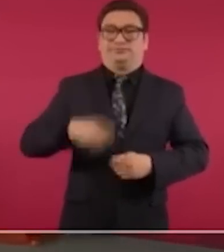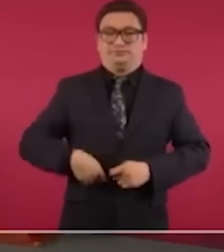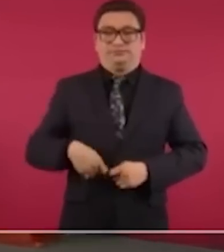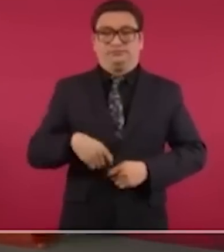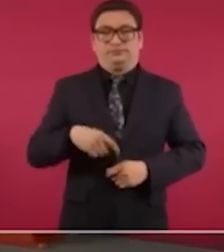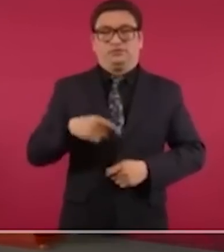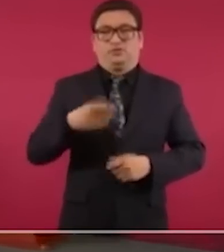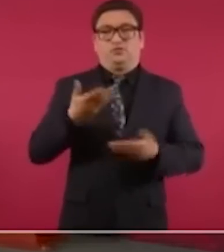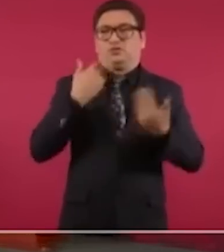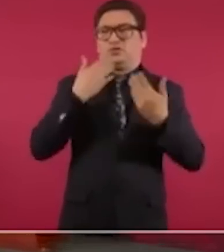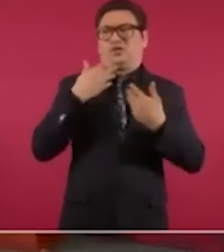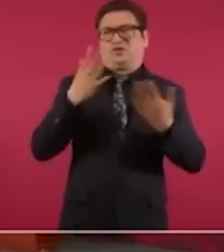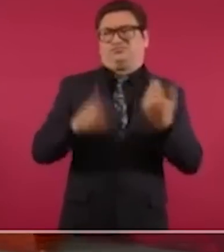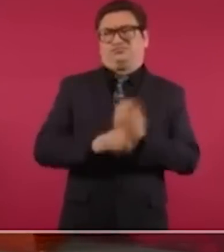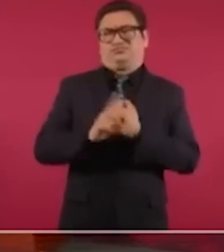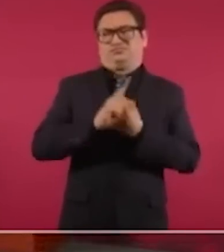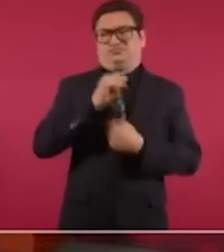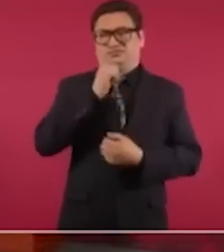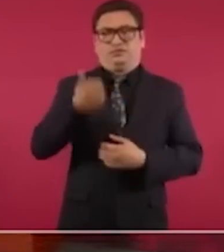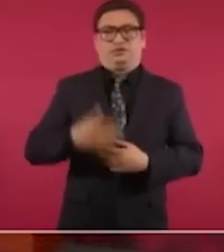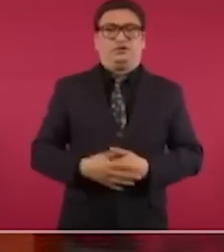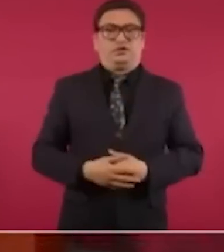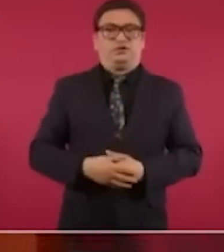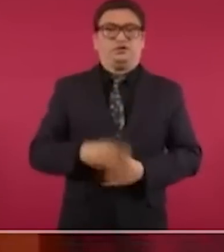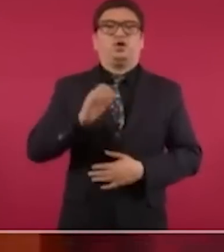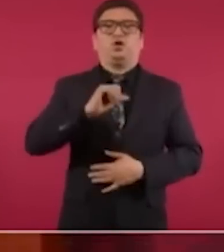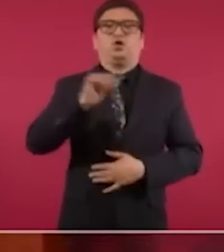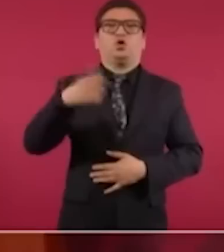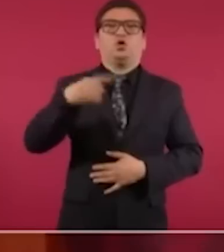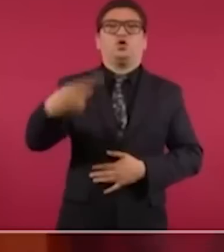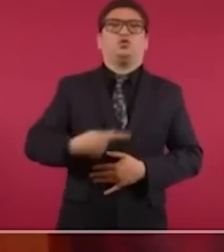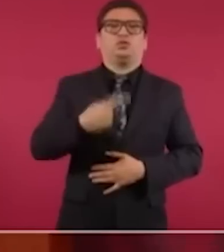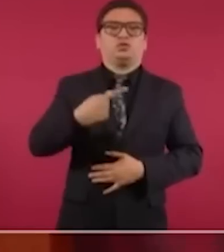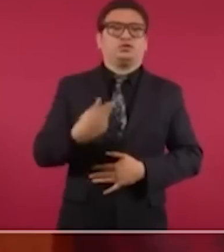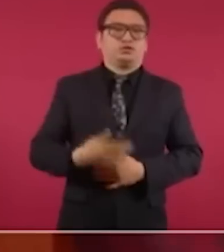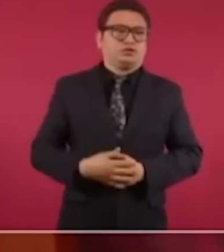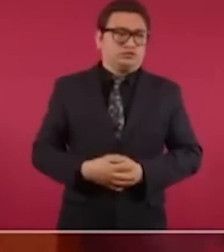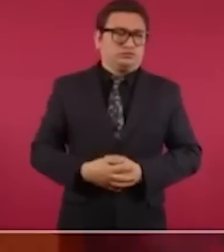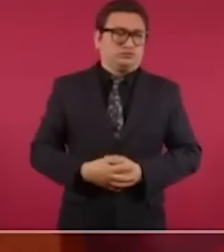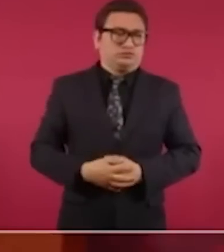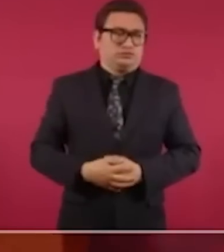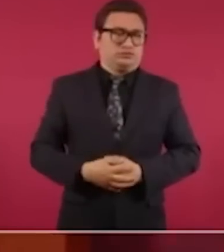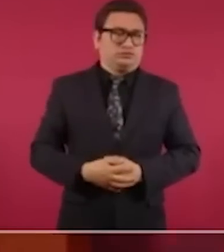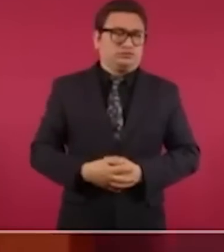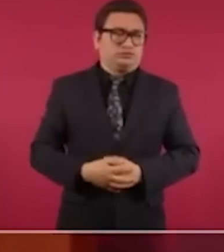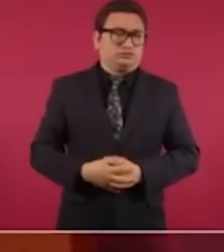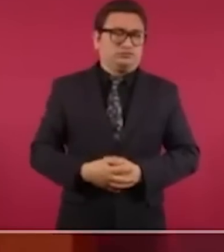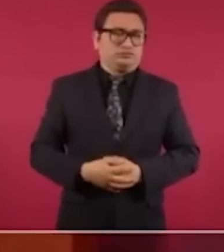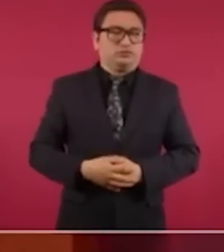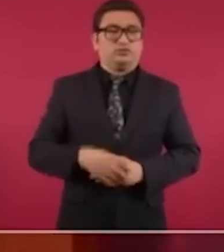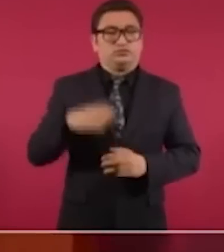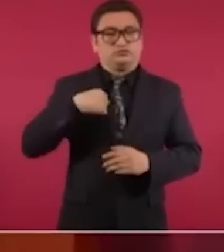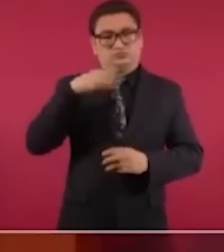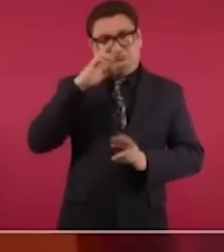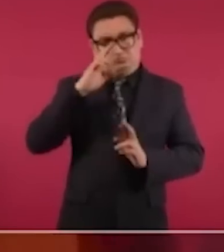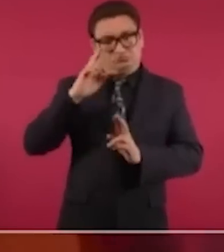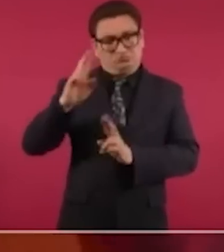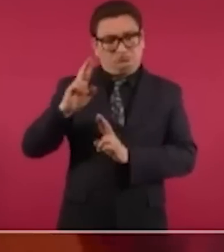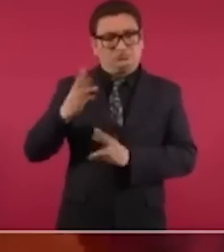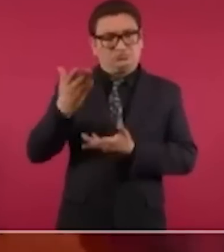no hay ningún problema lo otro que me preguntas es este por respeto